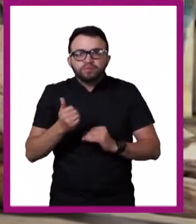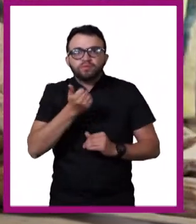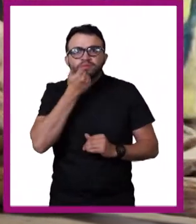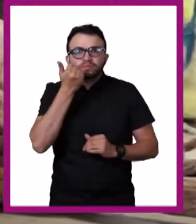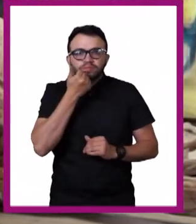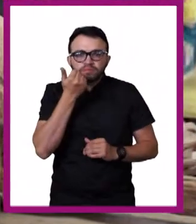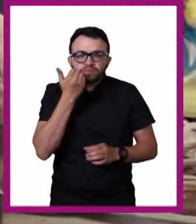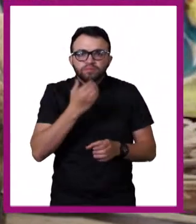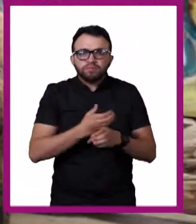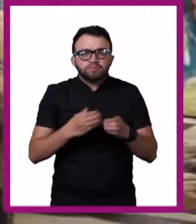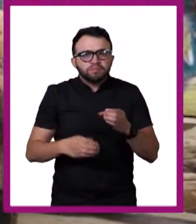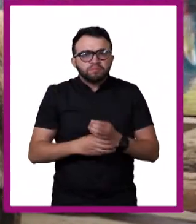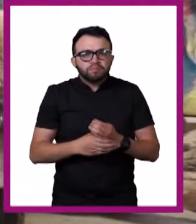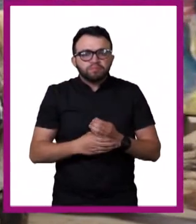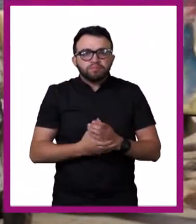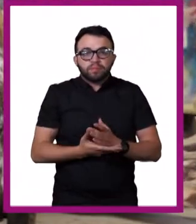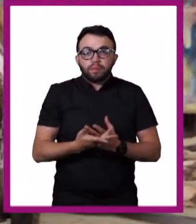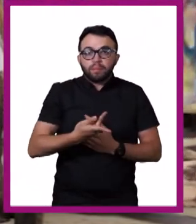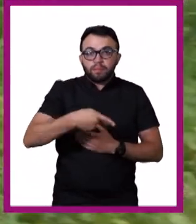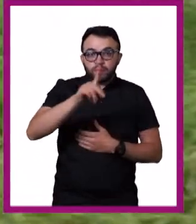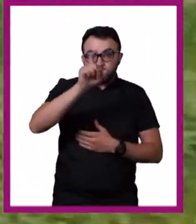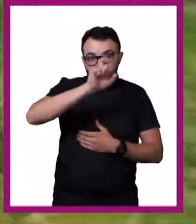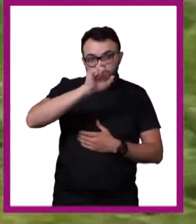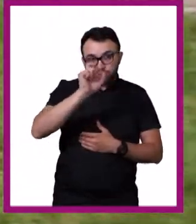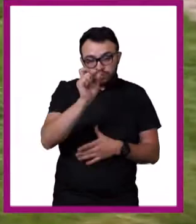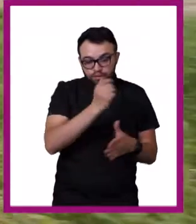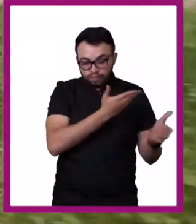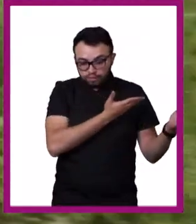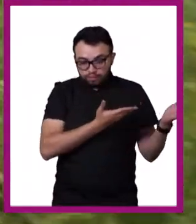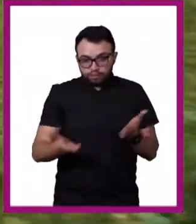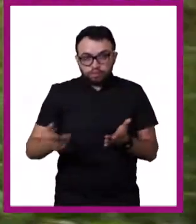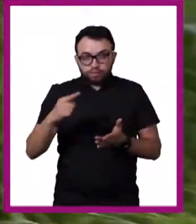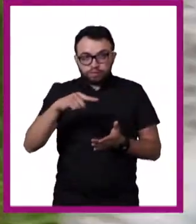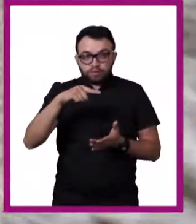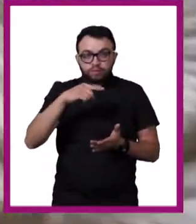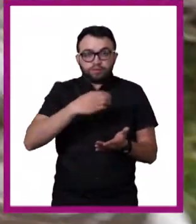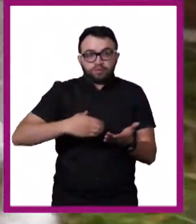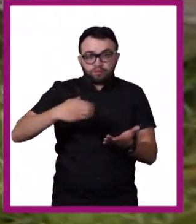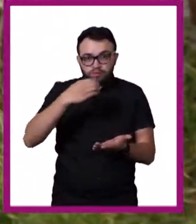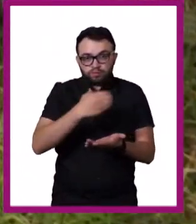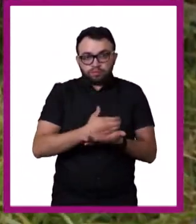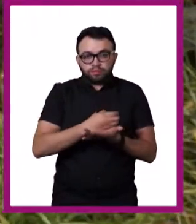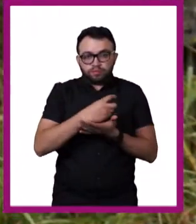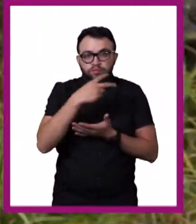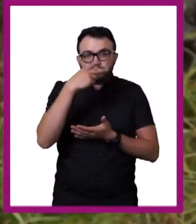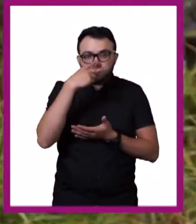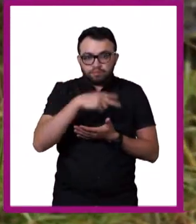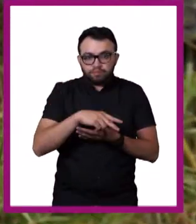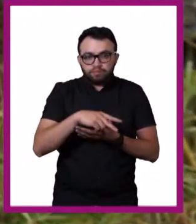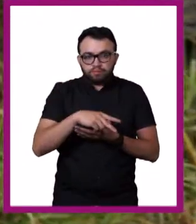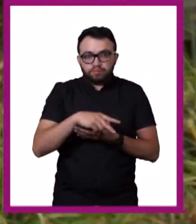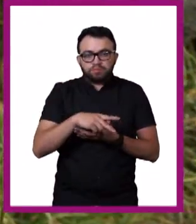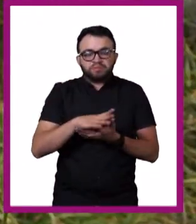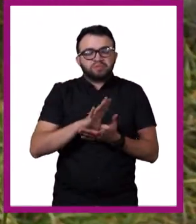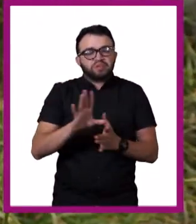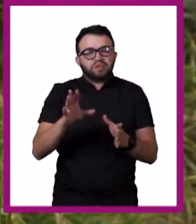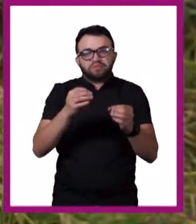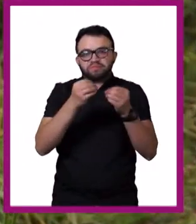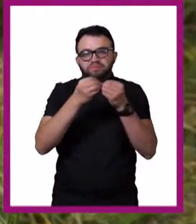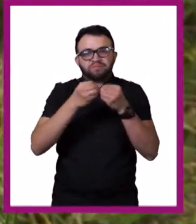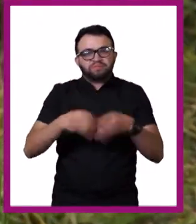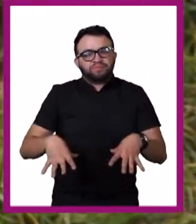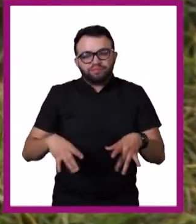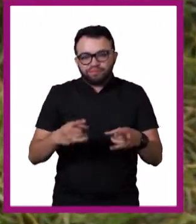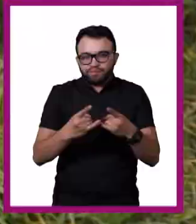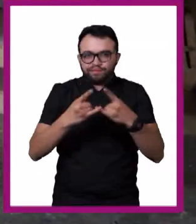tiempo. Pero cuando llegamos a la ciudad, cuando llegó a la ciudad mi familia, se perdió toda esta